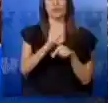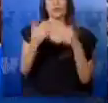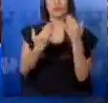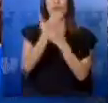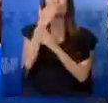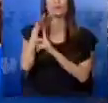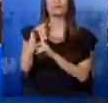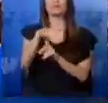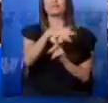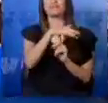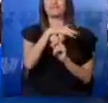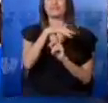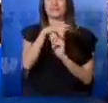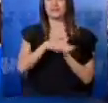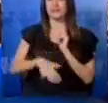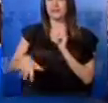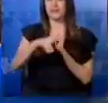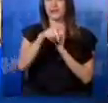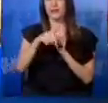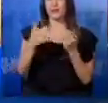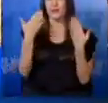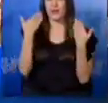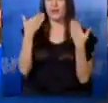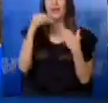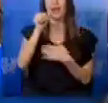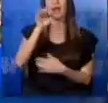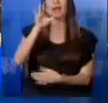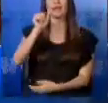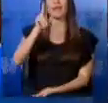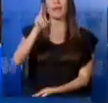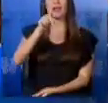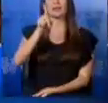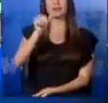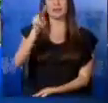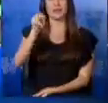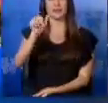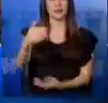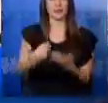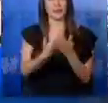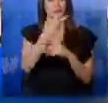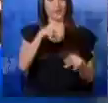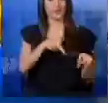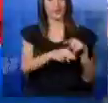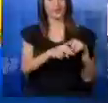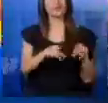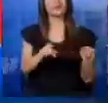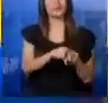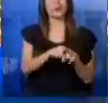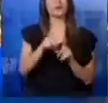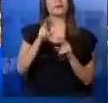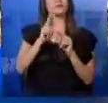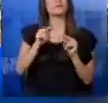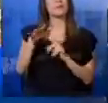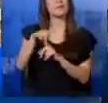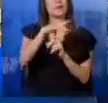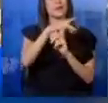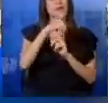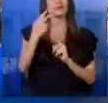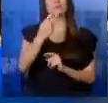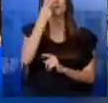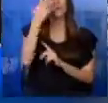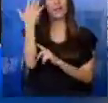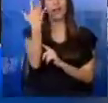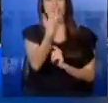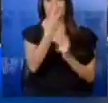parque de la Tarazana al norte de la urbe. Ahí constató esta obra que también sirve como un pulmón para la ciudad. Posteriormente, el presidente